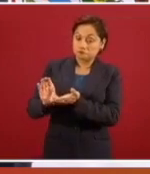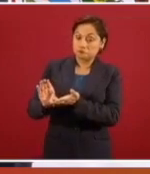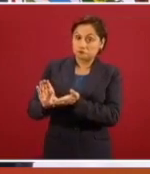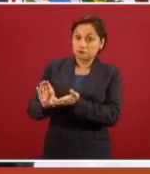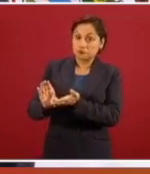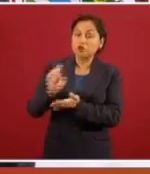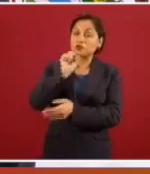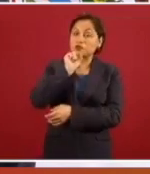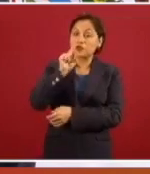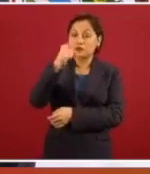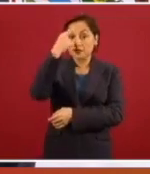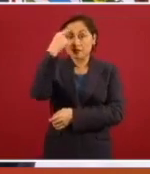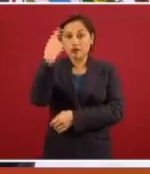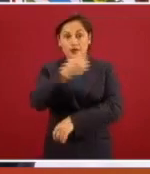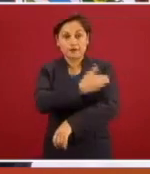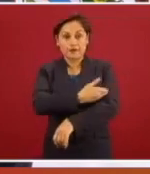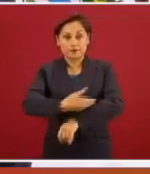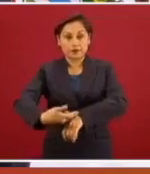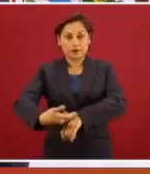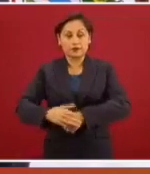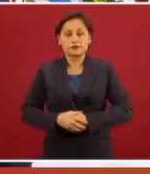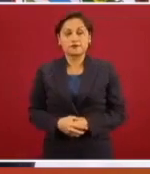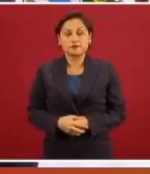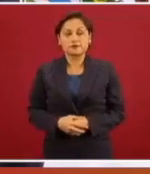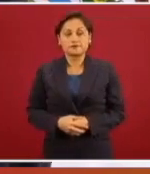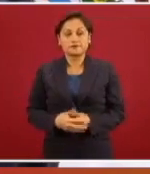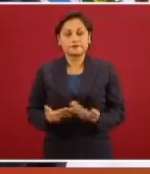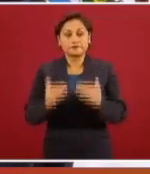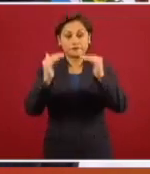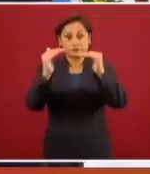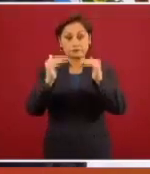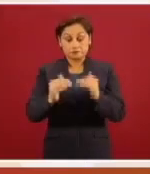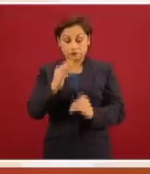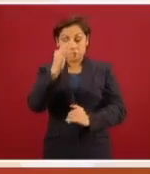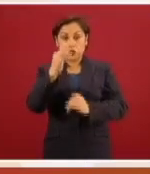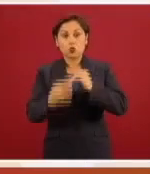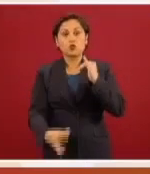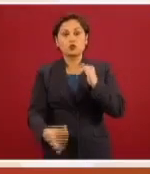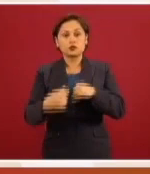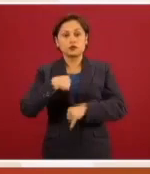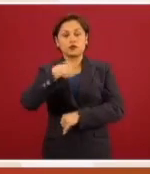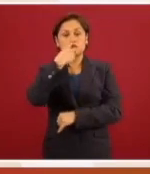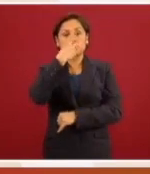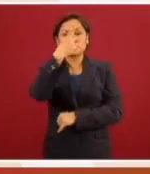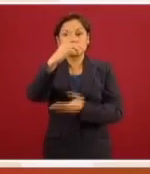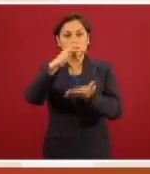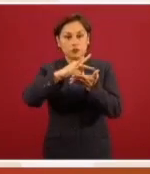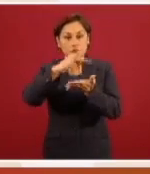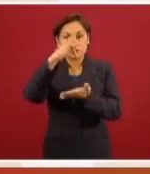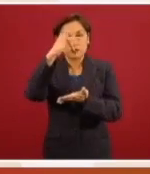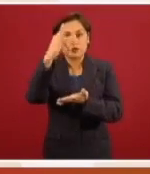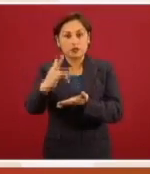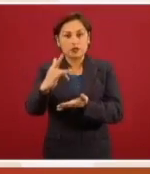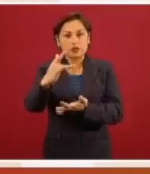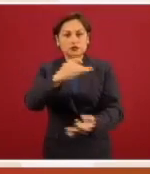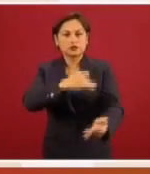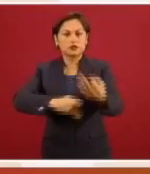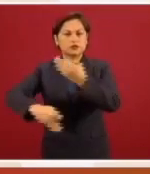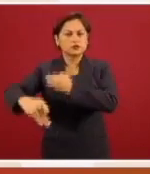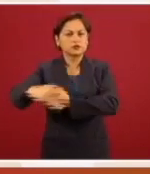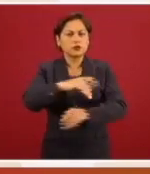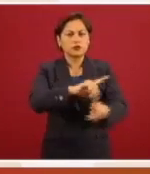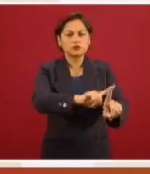las familias. Por último, agradezco a todos los